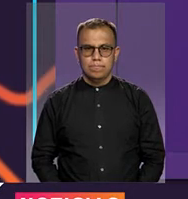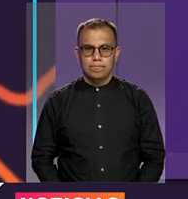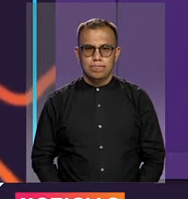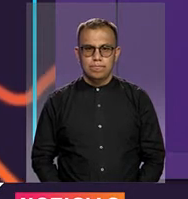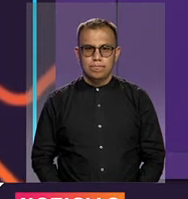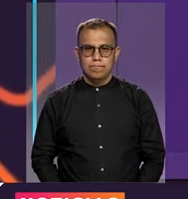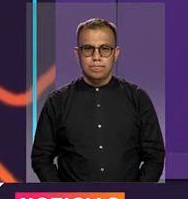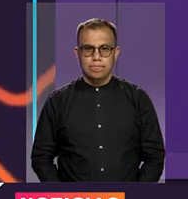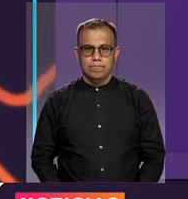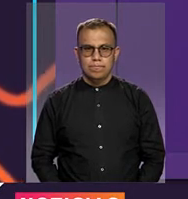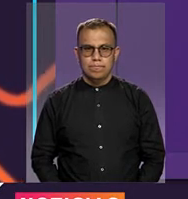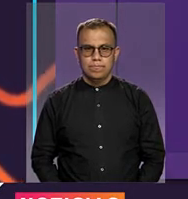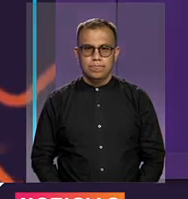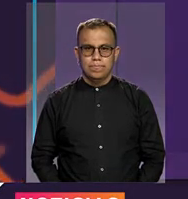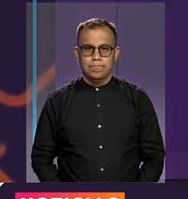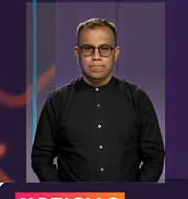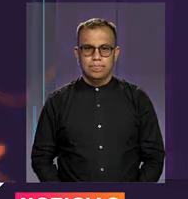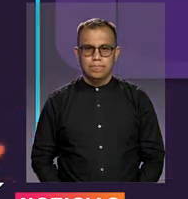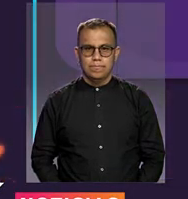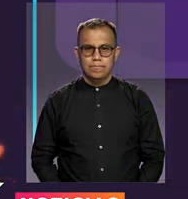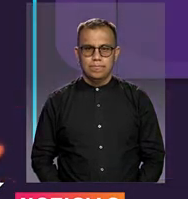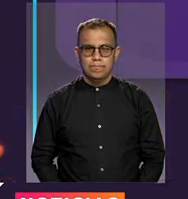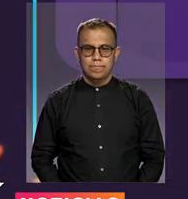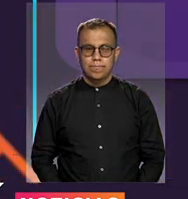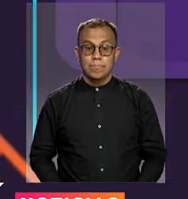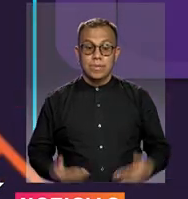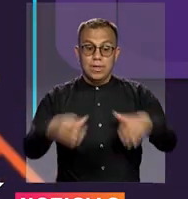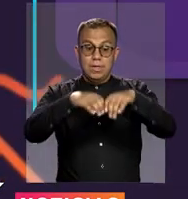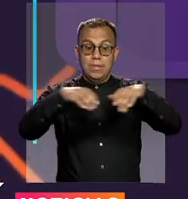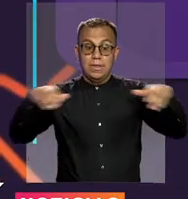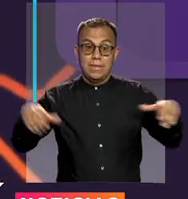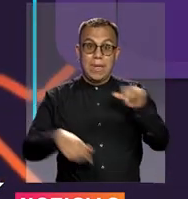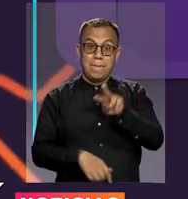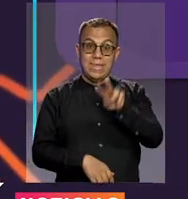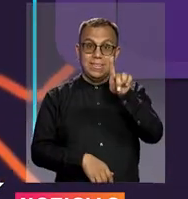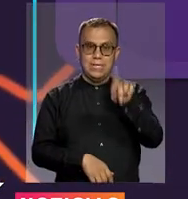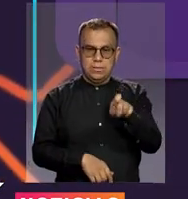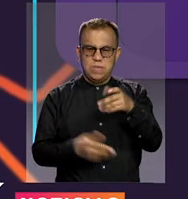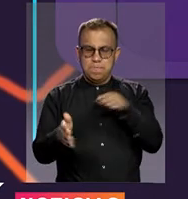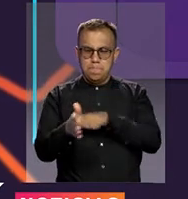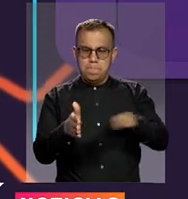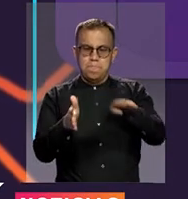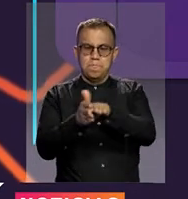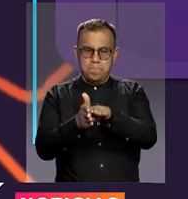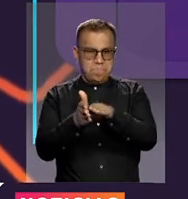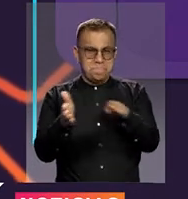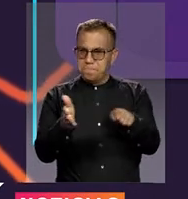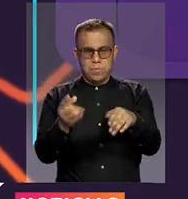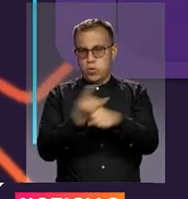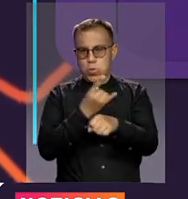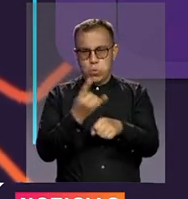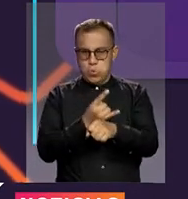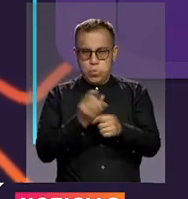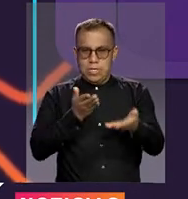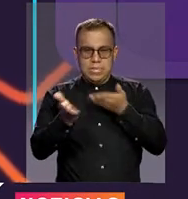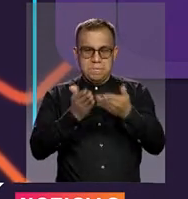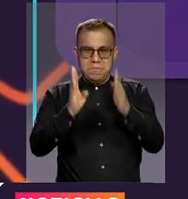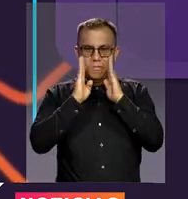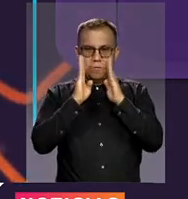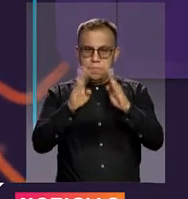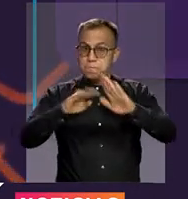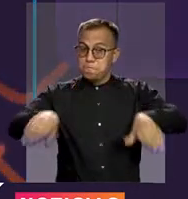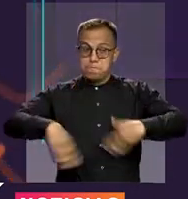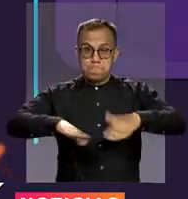Nieves y San Diego. Troncal Calle 26, Centro Memoria, Modelia y